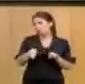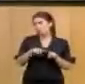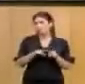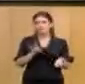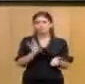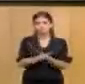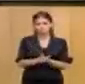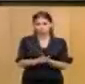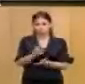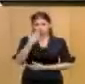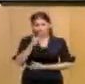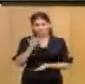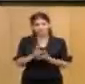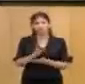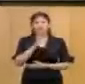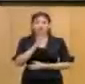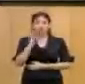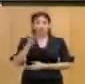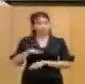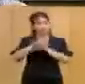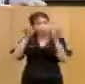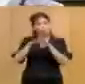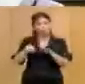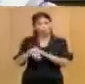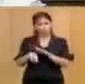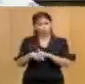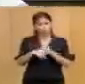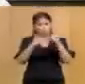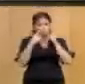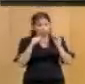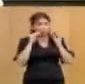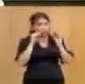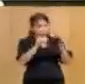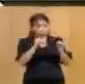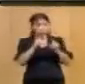ser el último recurso, pero para ustedes es, en este decreto ley, el único.